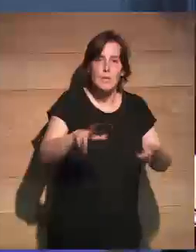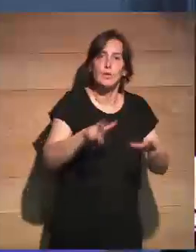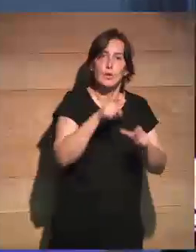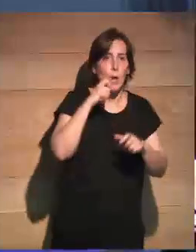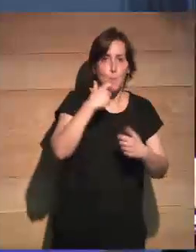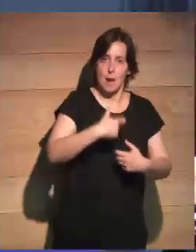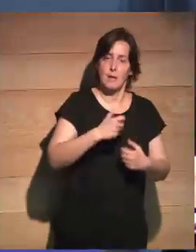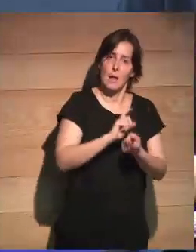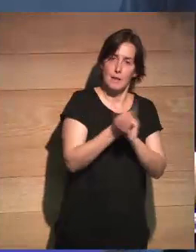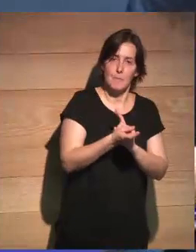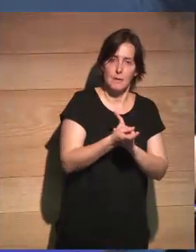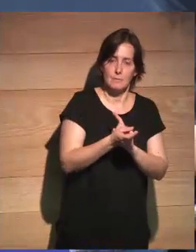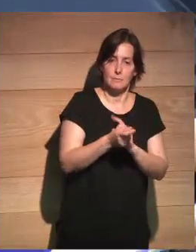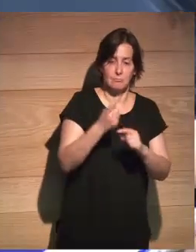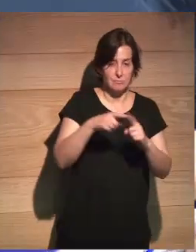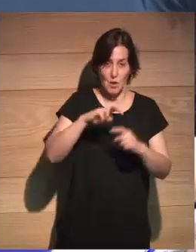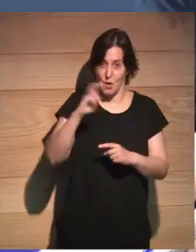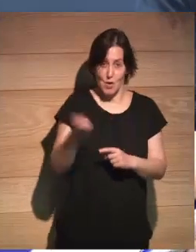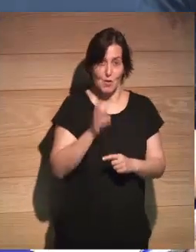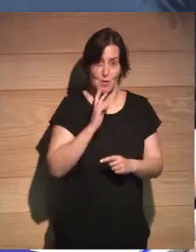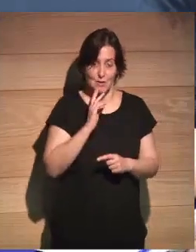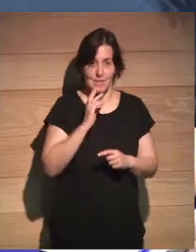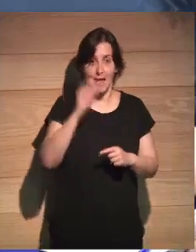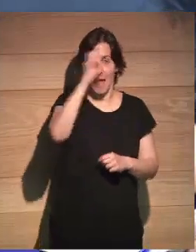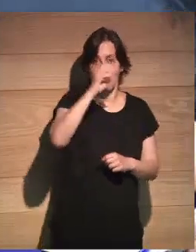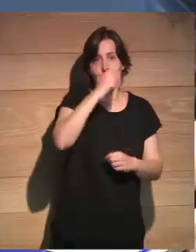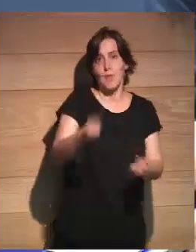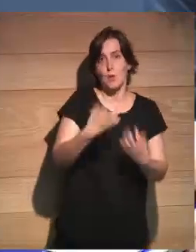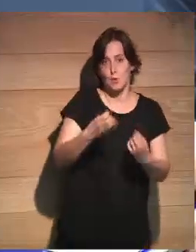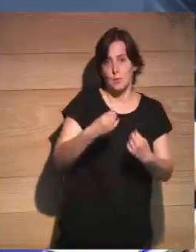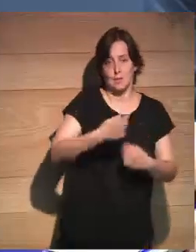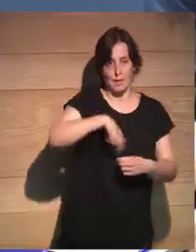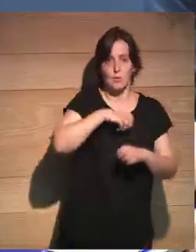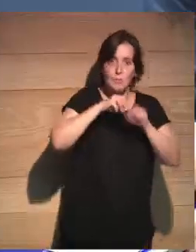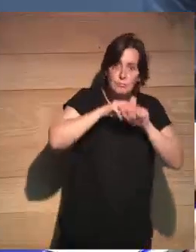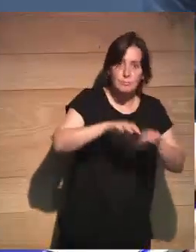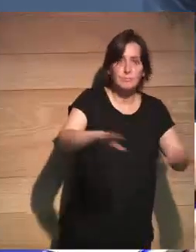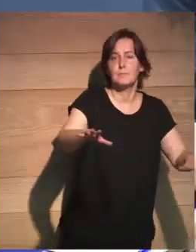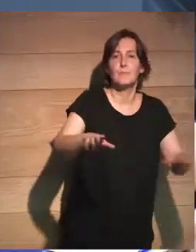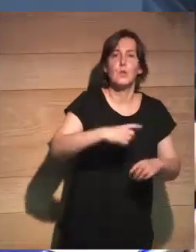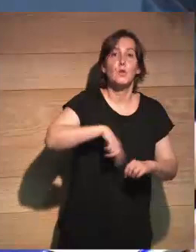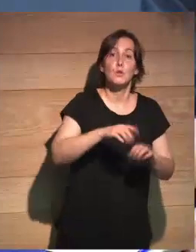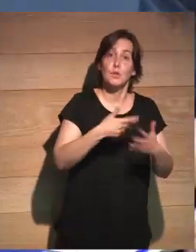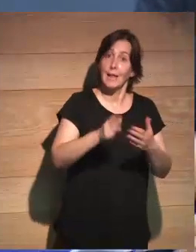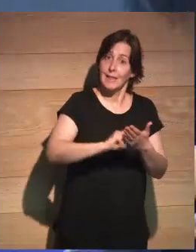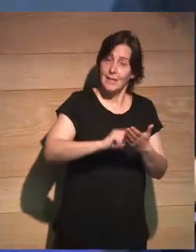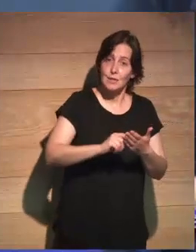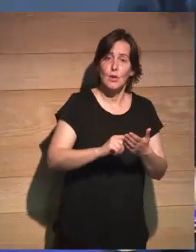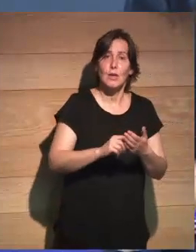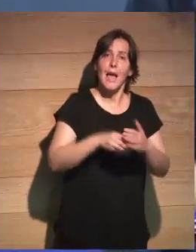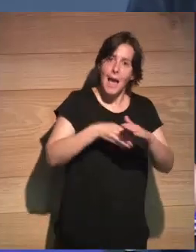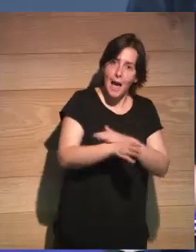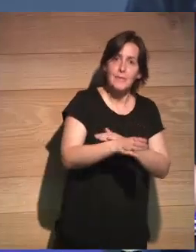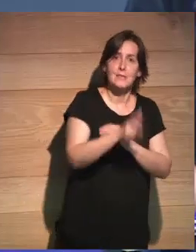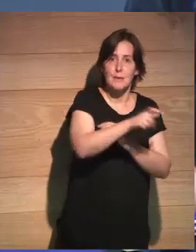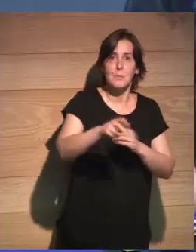cosas nos las cuenta la ciencia y nosotros las divulgamos. Y contribuimos a hacer los textos más accesibles a los lectores, porque la